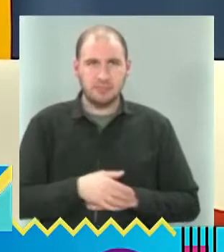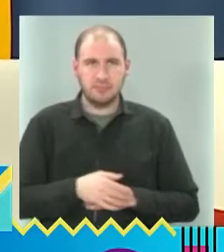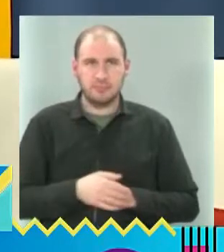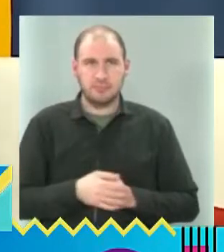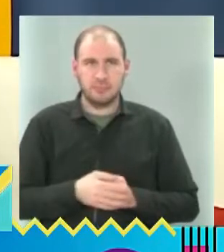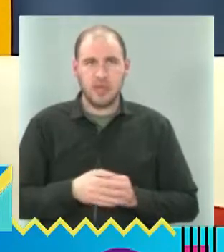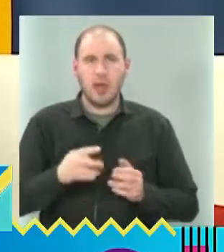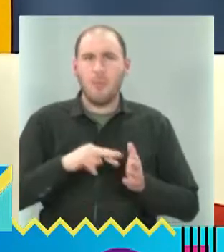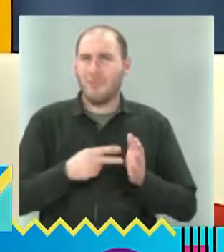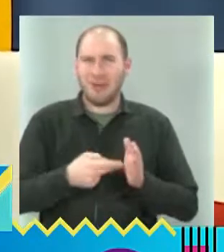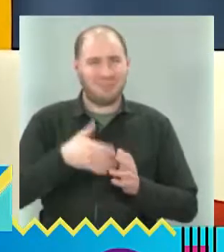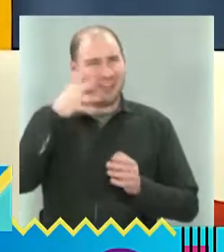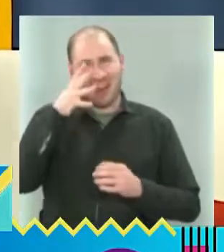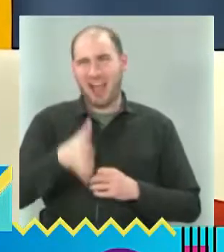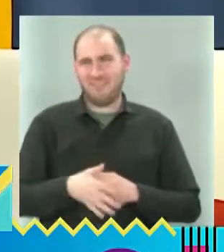un problemón.